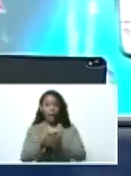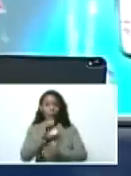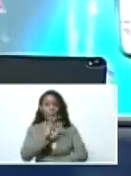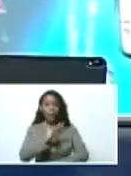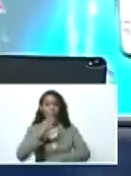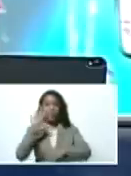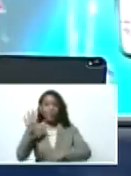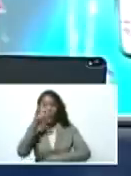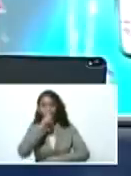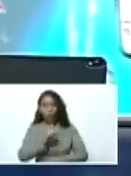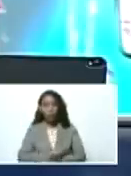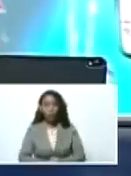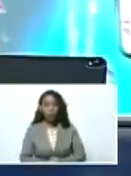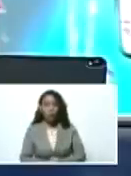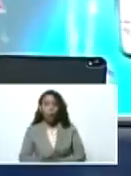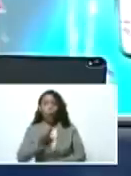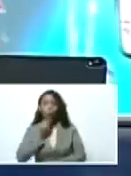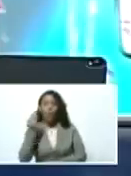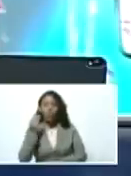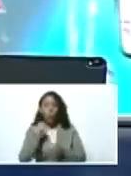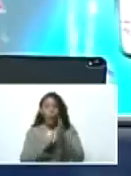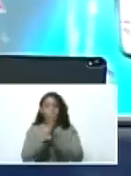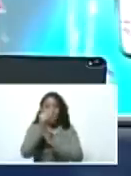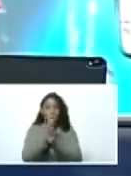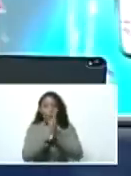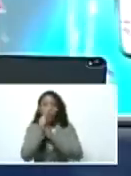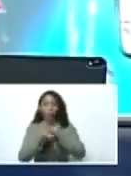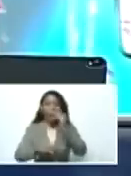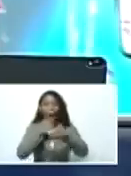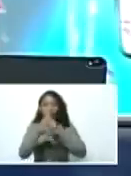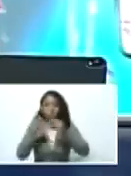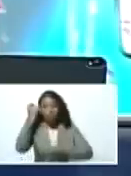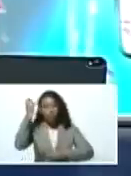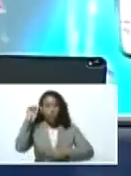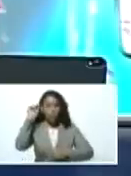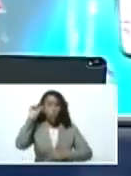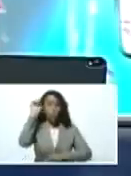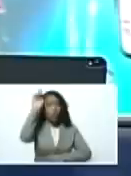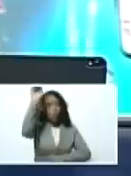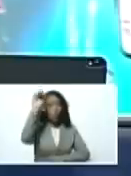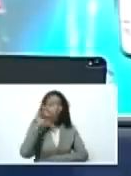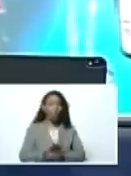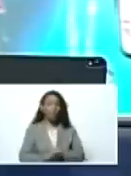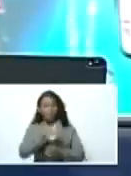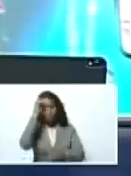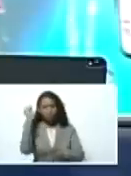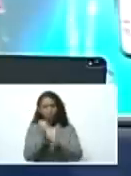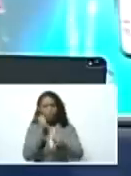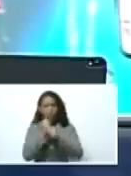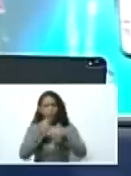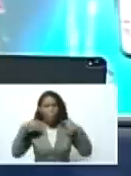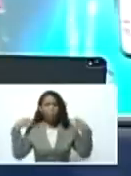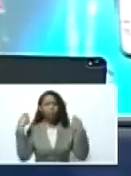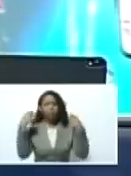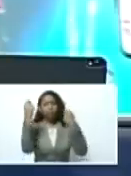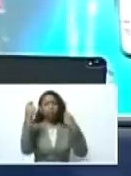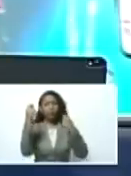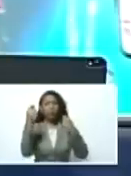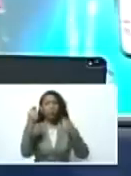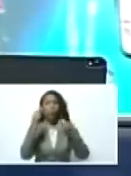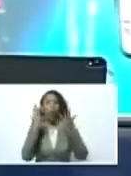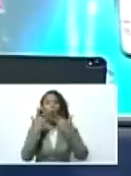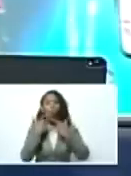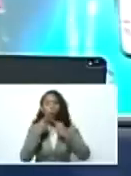años. La juventud emprendiendo, pues, creando hacia el futuro, trabajando, innovando, con colorido,